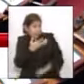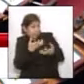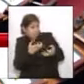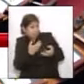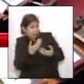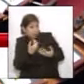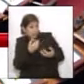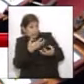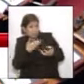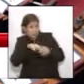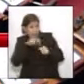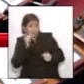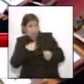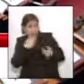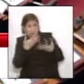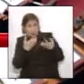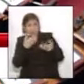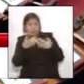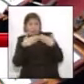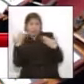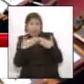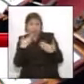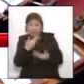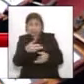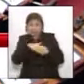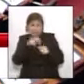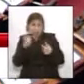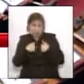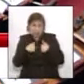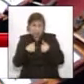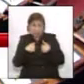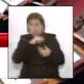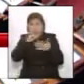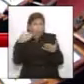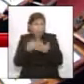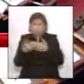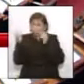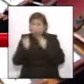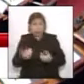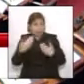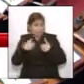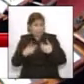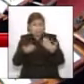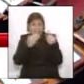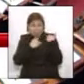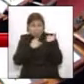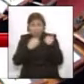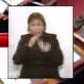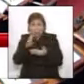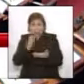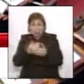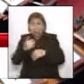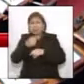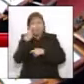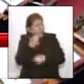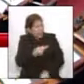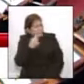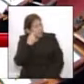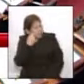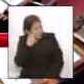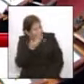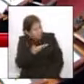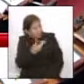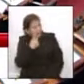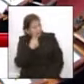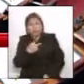traiga mi renuncia? Hoy día, para ustedes es fácil que yo renuncie para que todo el peso caiga sobre mí, presidente. Dese cuenta. Ya, yo he